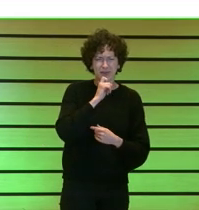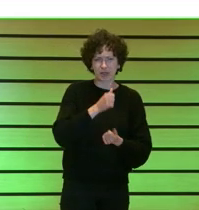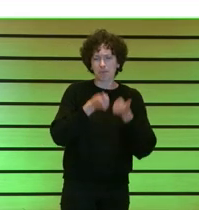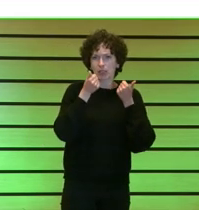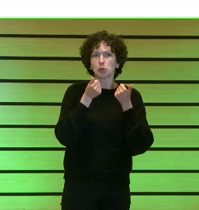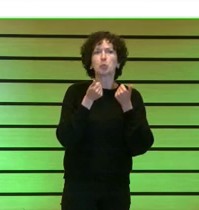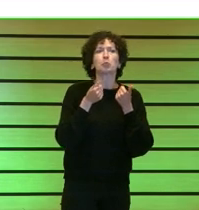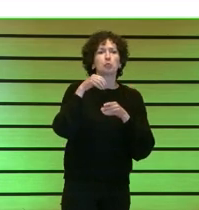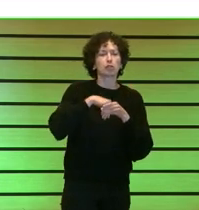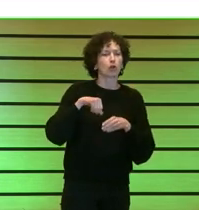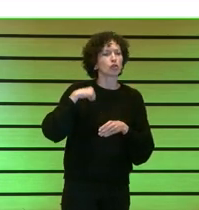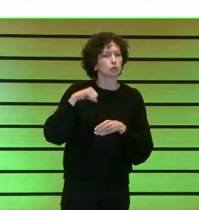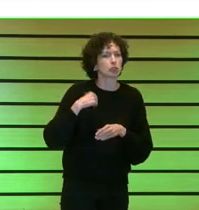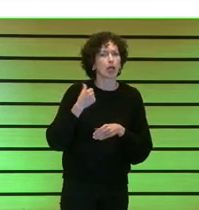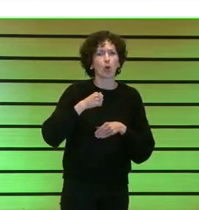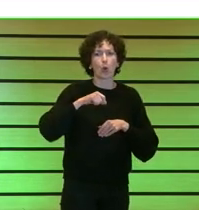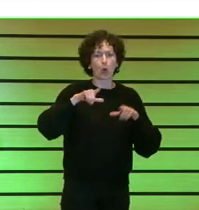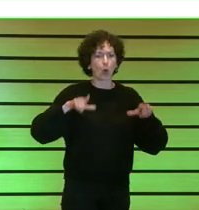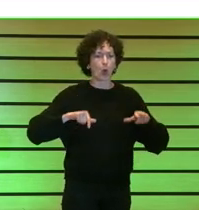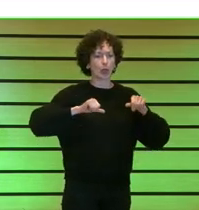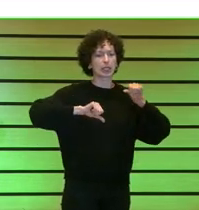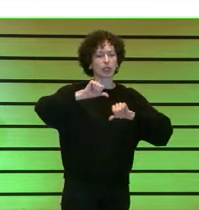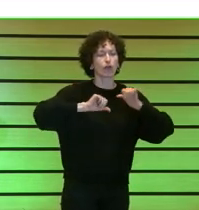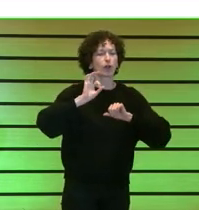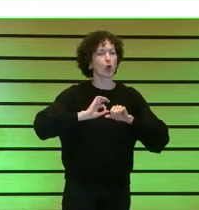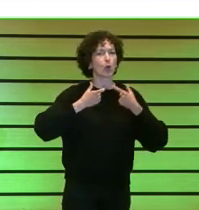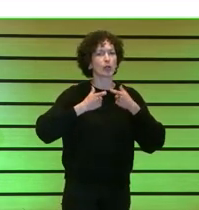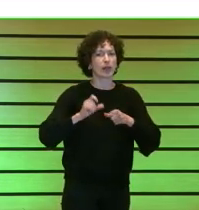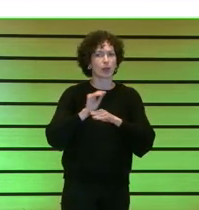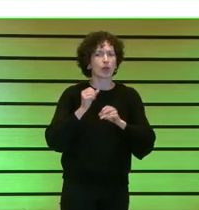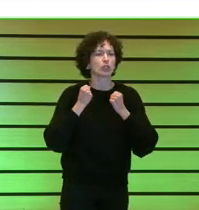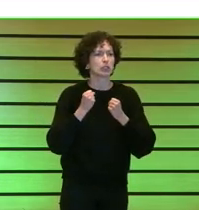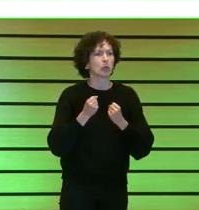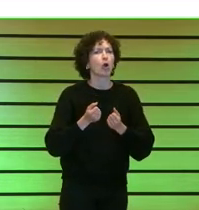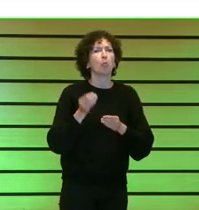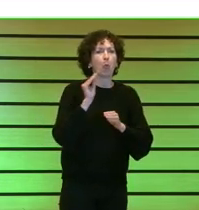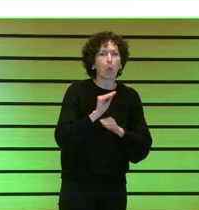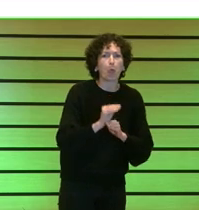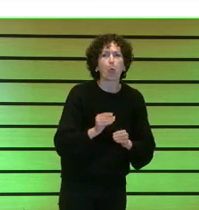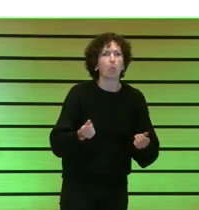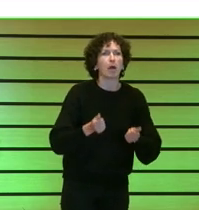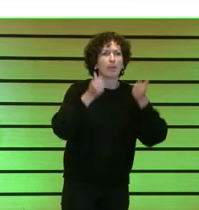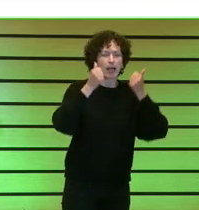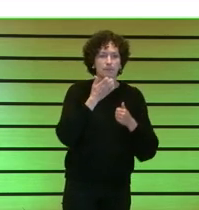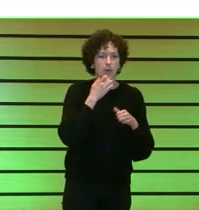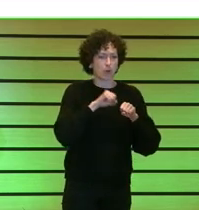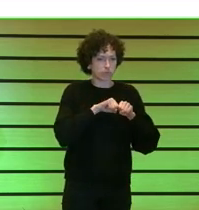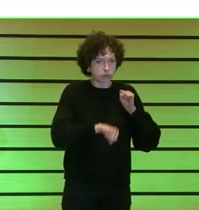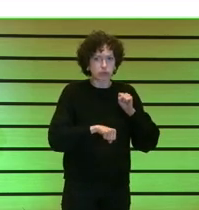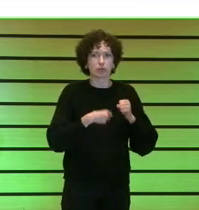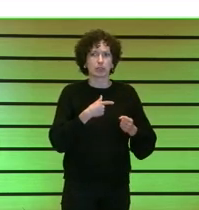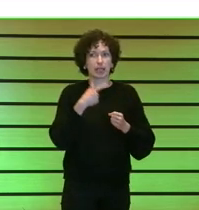en los hospitales en los quirófanos y las unidades de cuidados intensivos y me refiero a infartos de miocardio hemorragias cerebrales